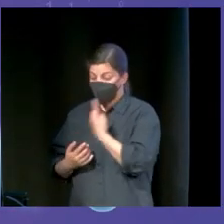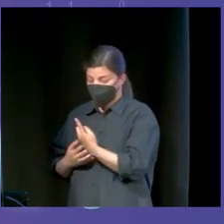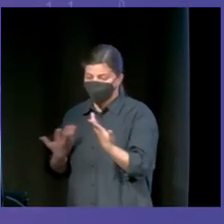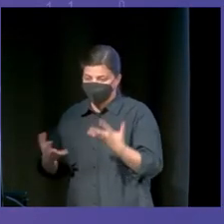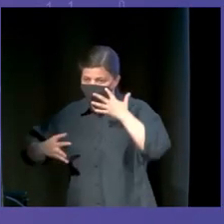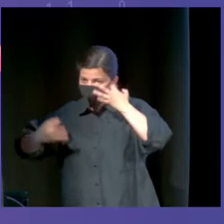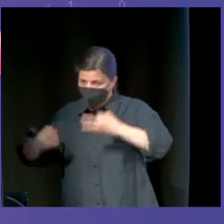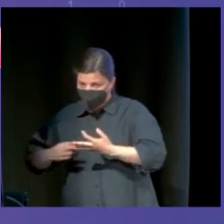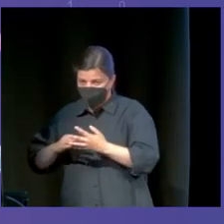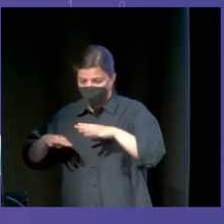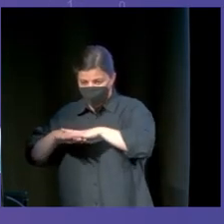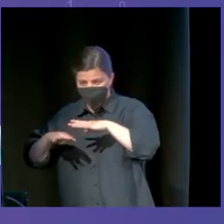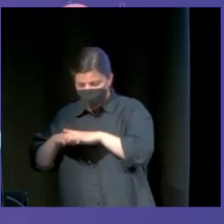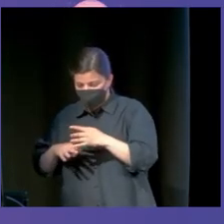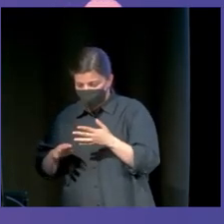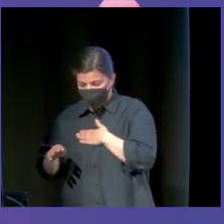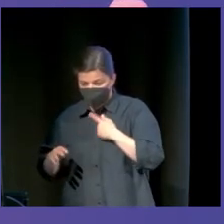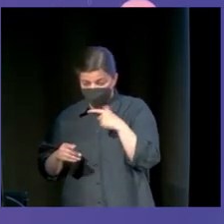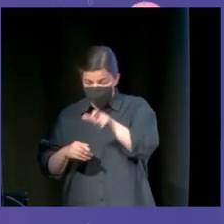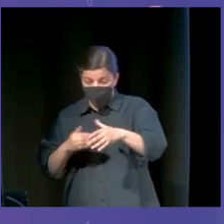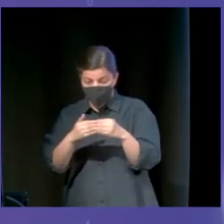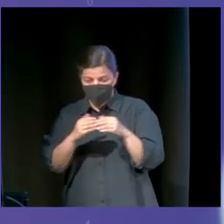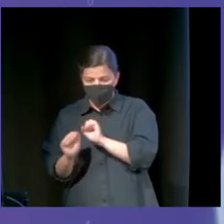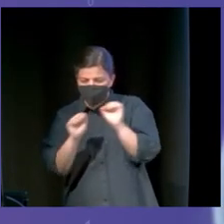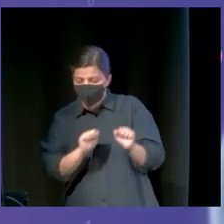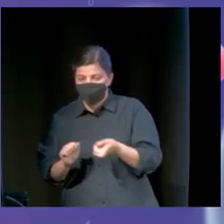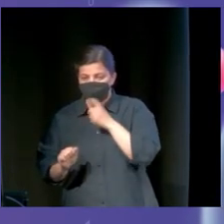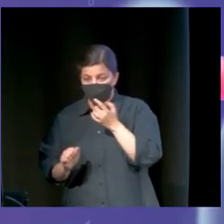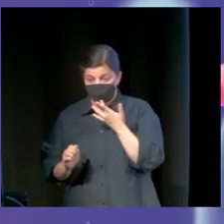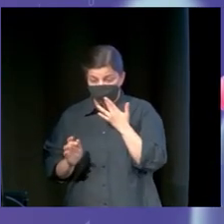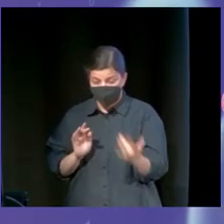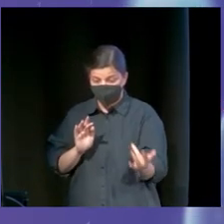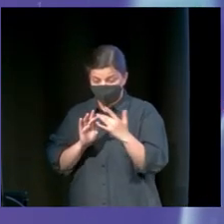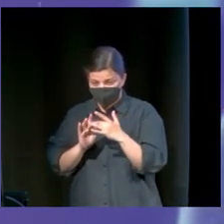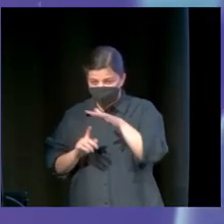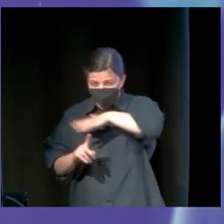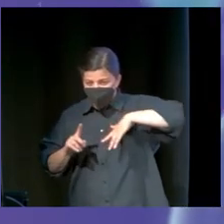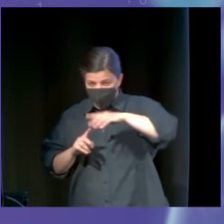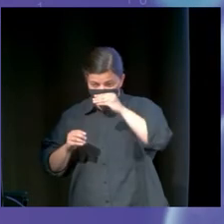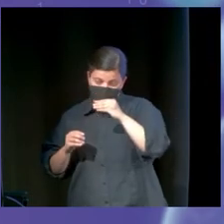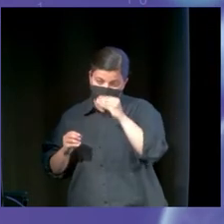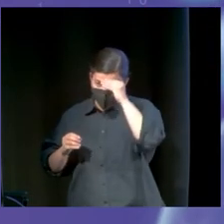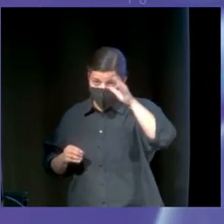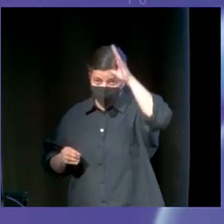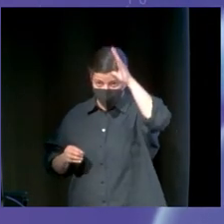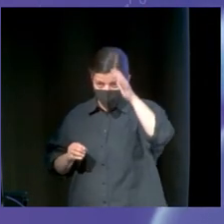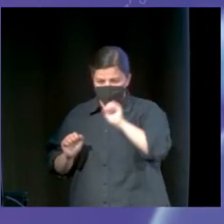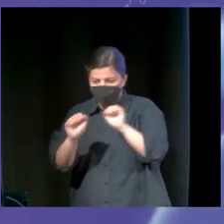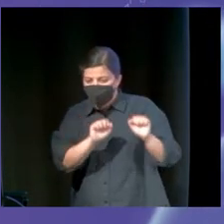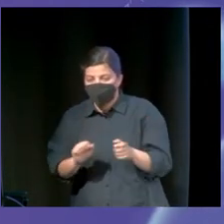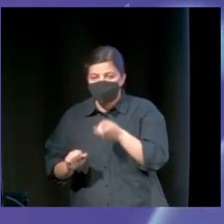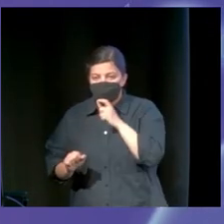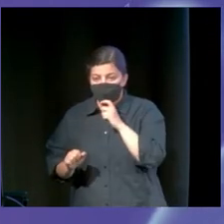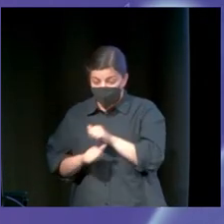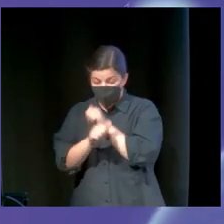desde la red como protegemos a los usuarios cuando estén conectados a estos entornos virtuales los métodos de pago